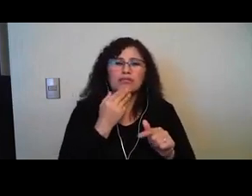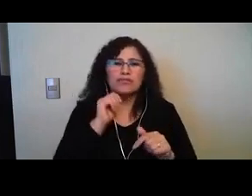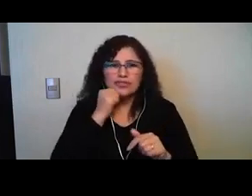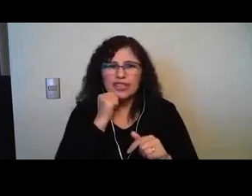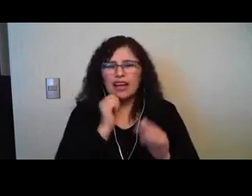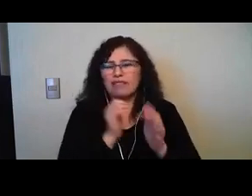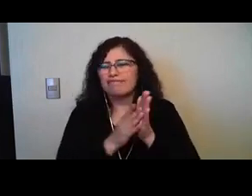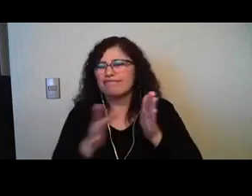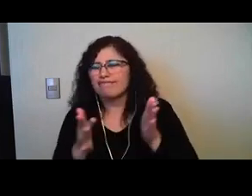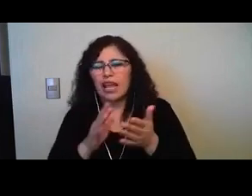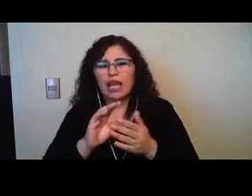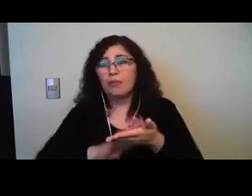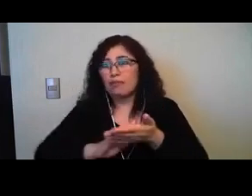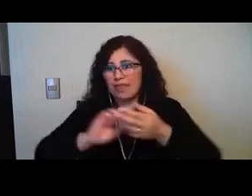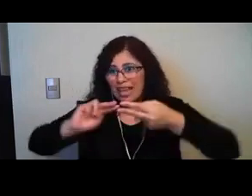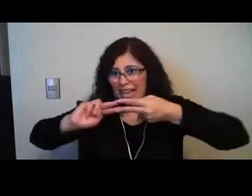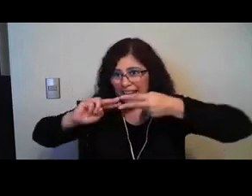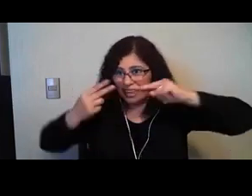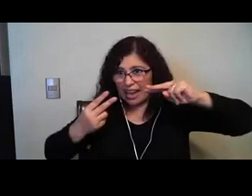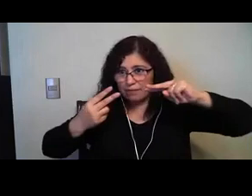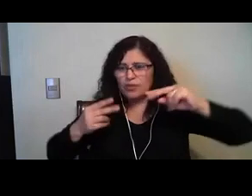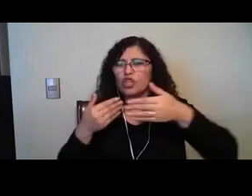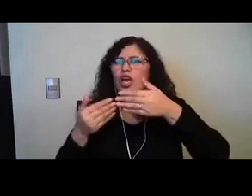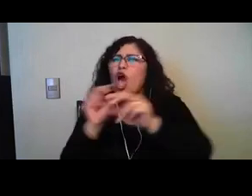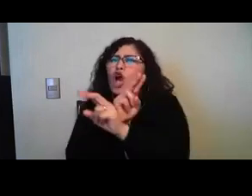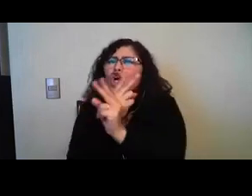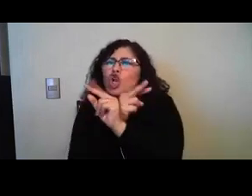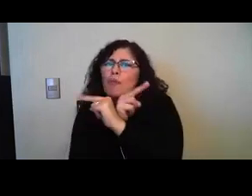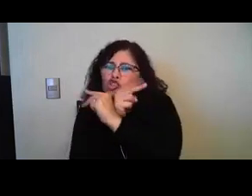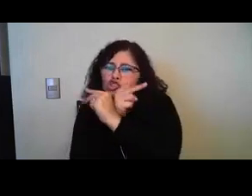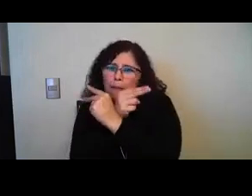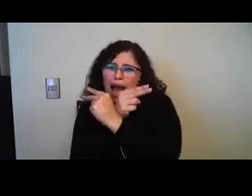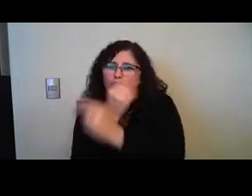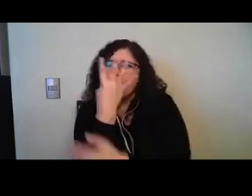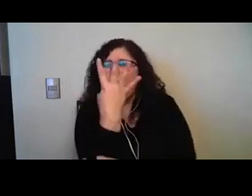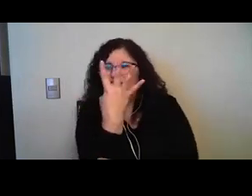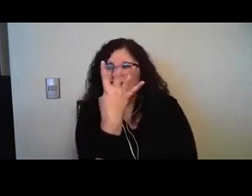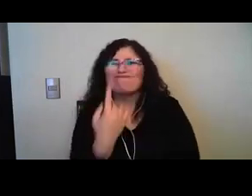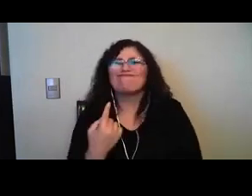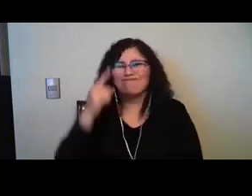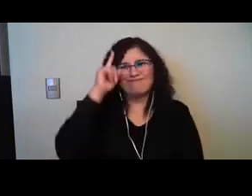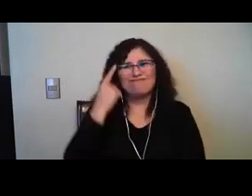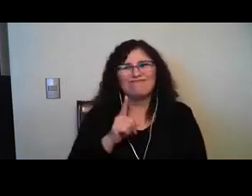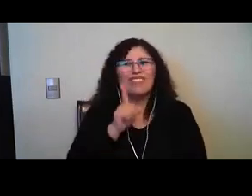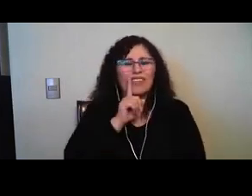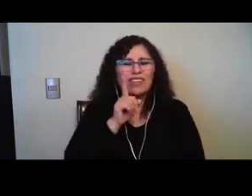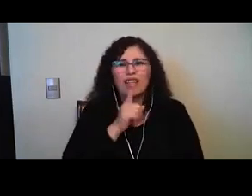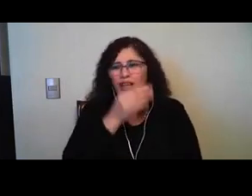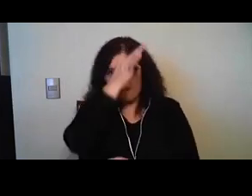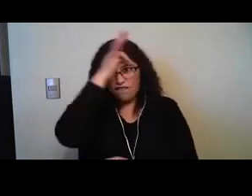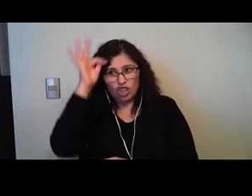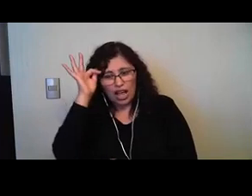que está localizado en el cromosoma 4 y suele acompañarse de atrofia de las convulsiones del lóbulo frontal y